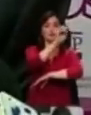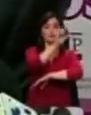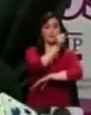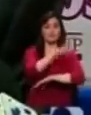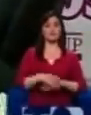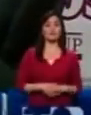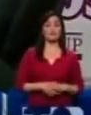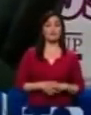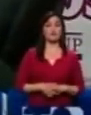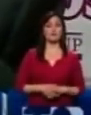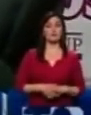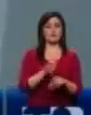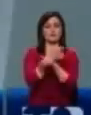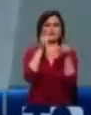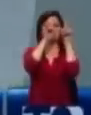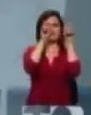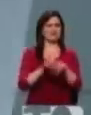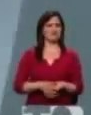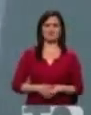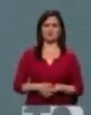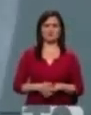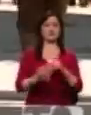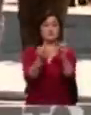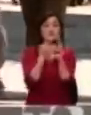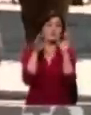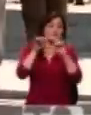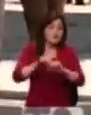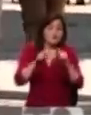encuestas no tienen por qué ser diferentes. Los resultados de encuestas